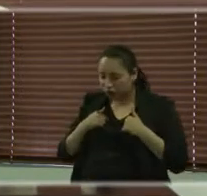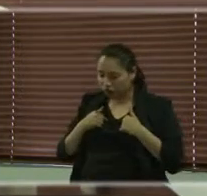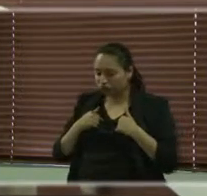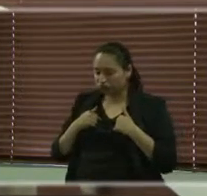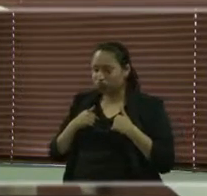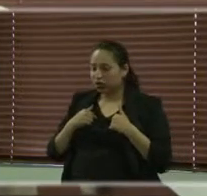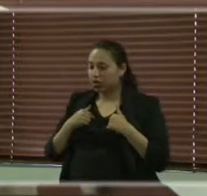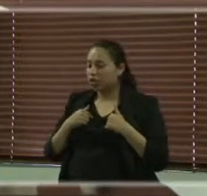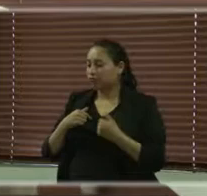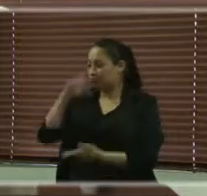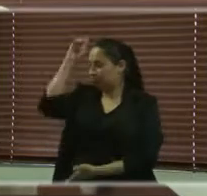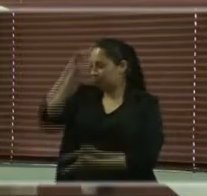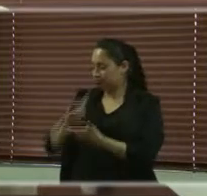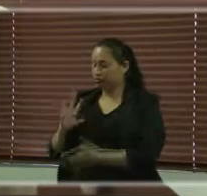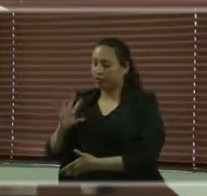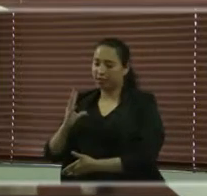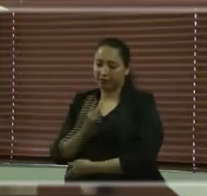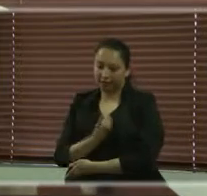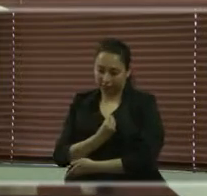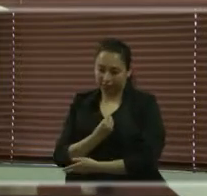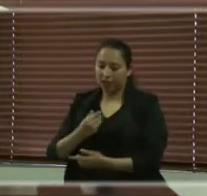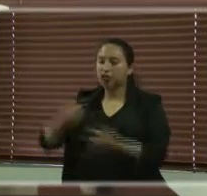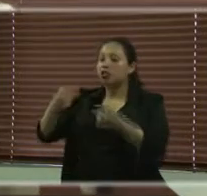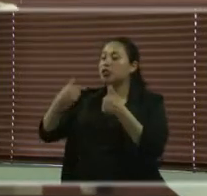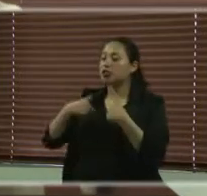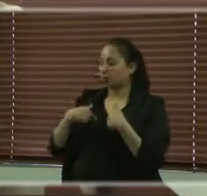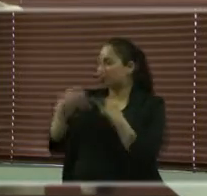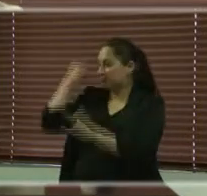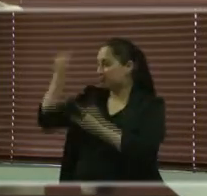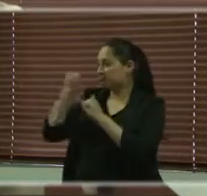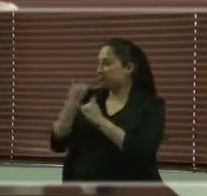que se identifican como personas transgénero